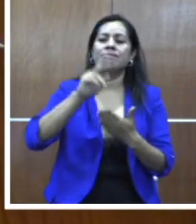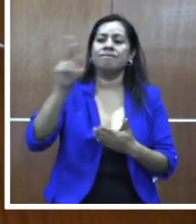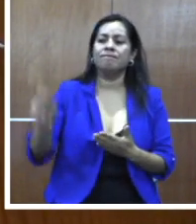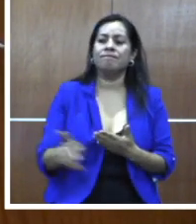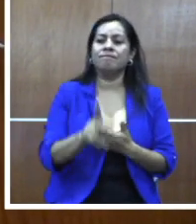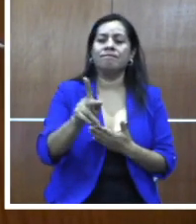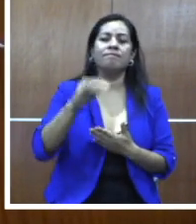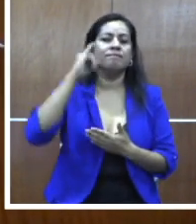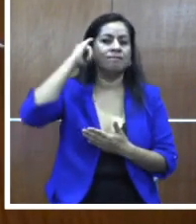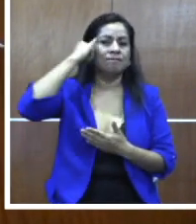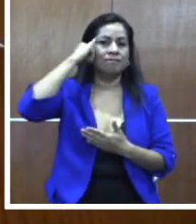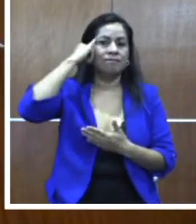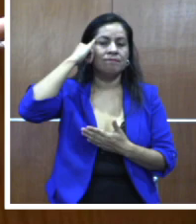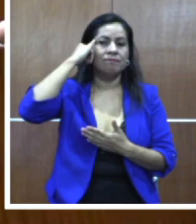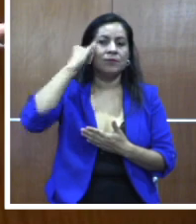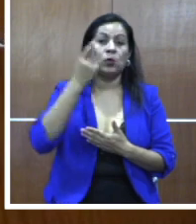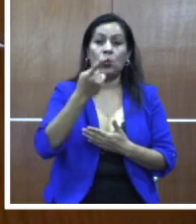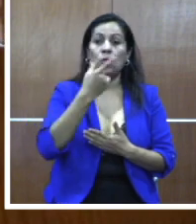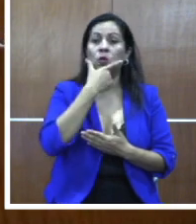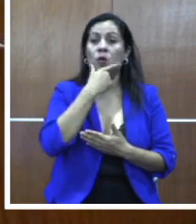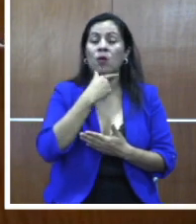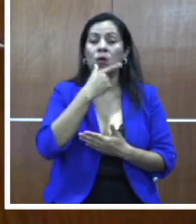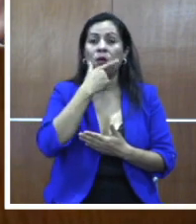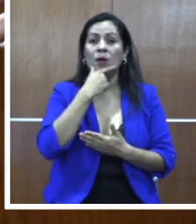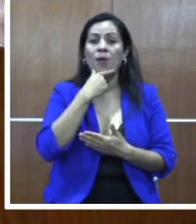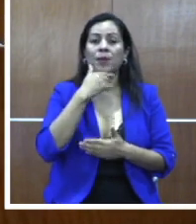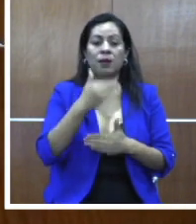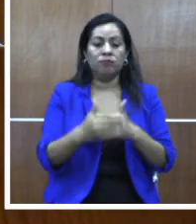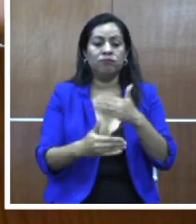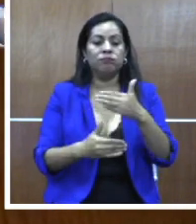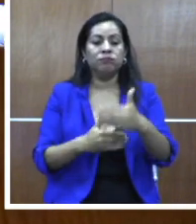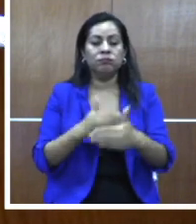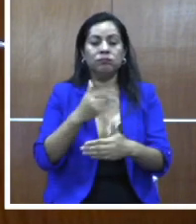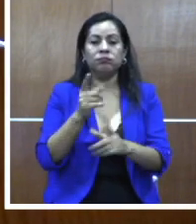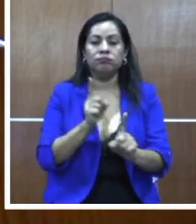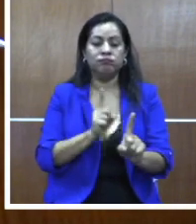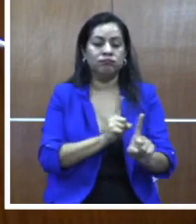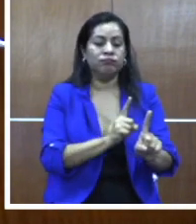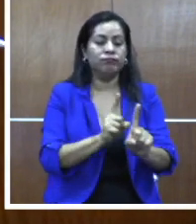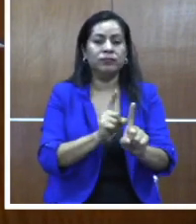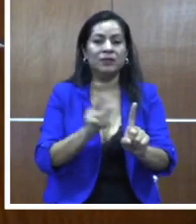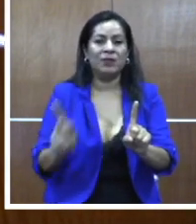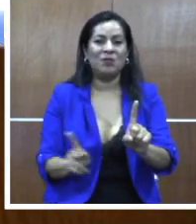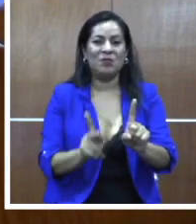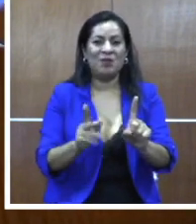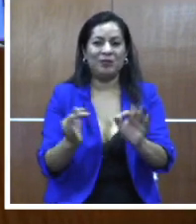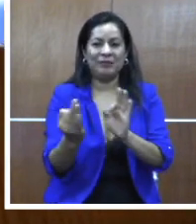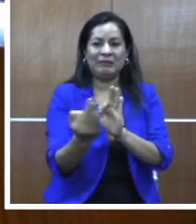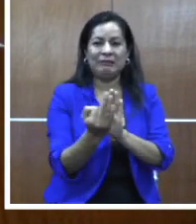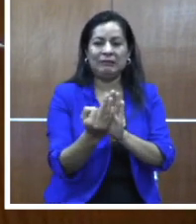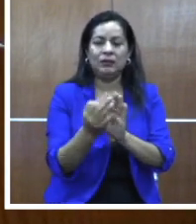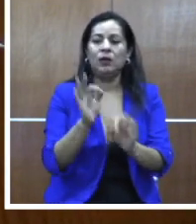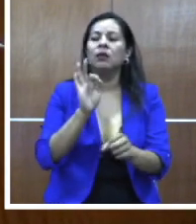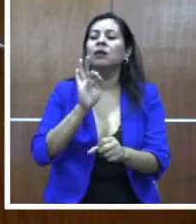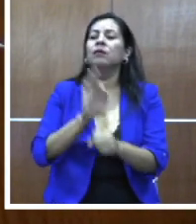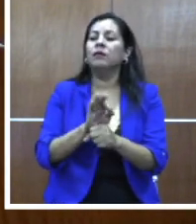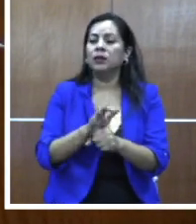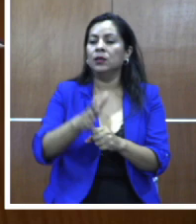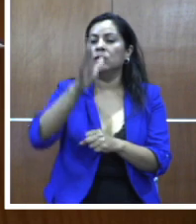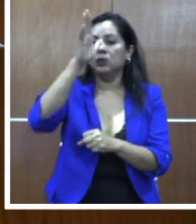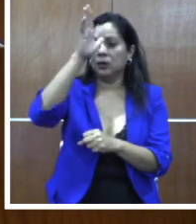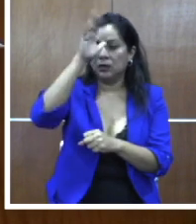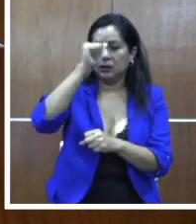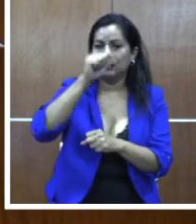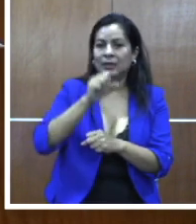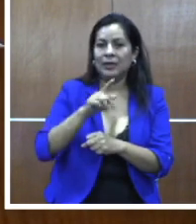pueblos originarios. Un hombre que ha caminado al lado del pueblo, que ha defendido los acuerdos de